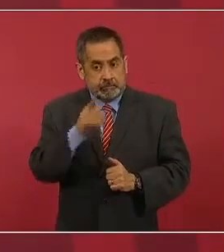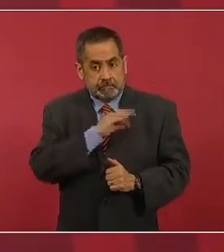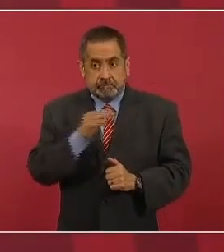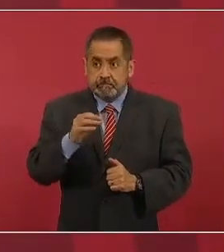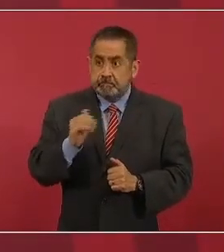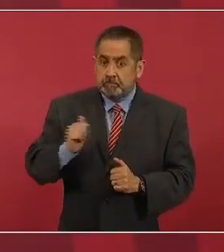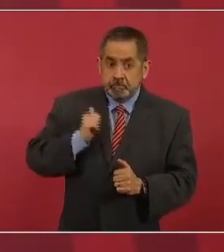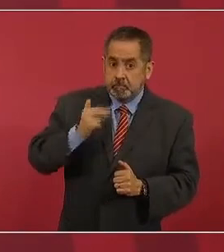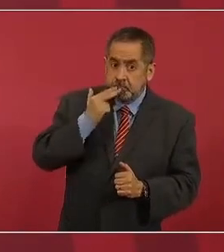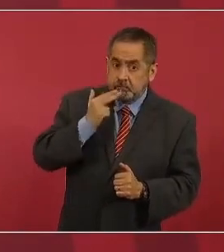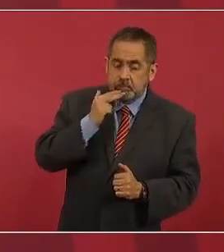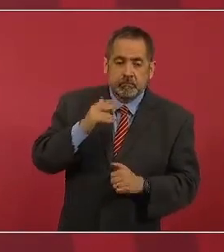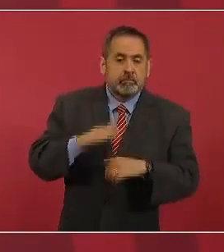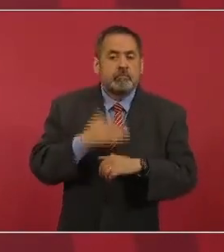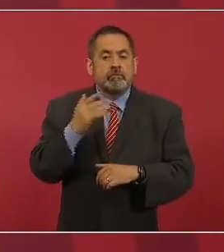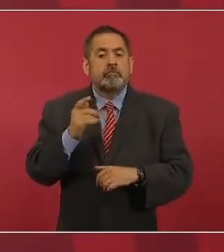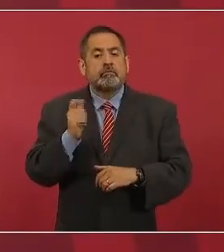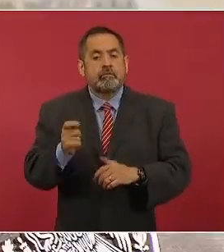porque